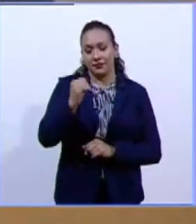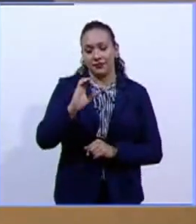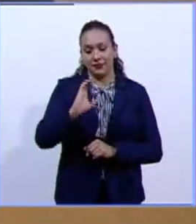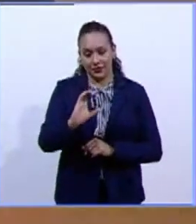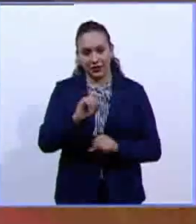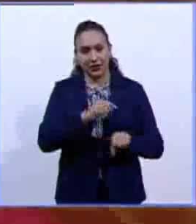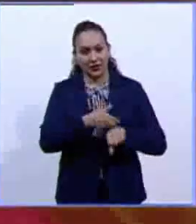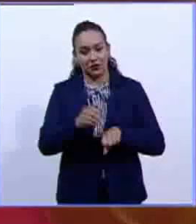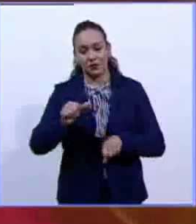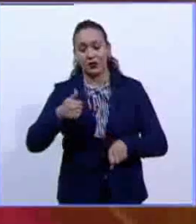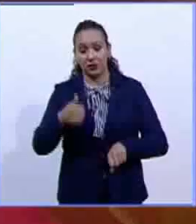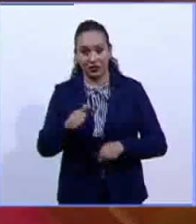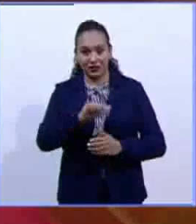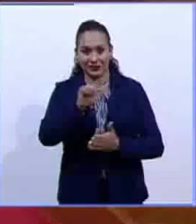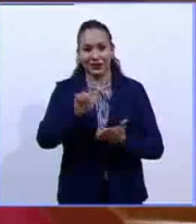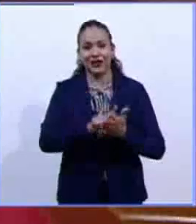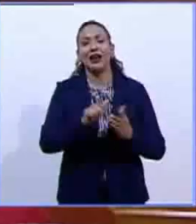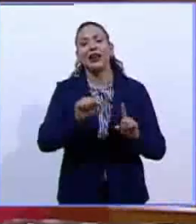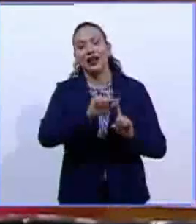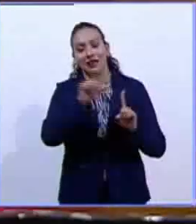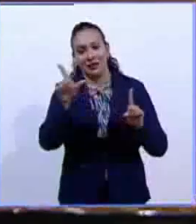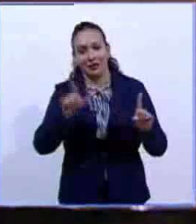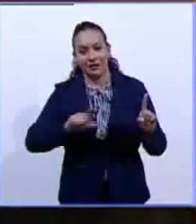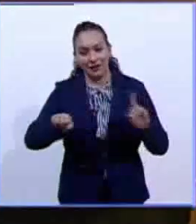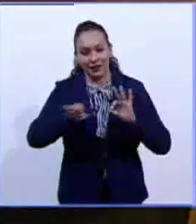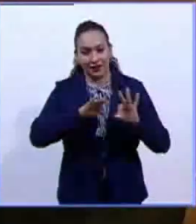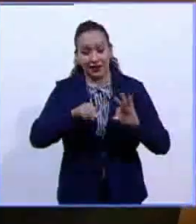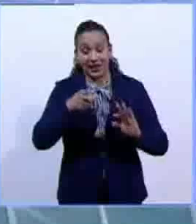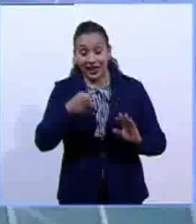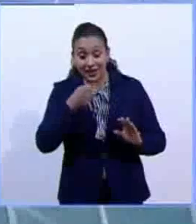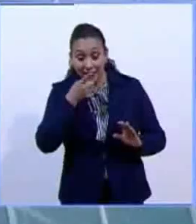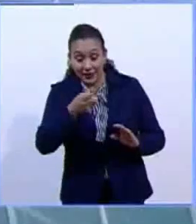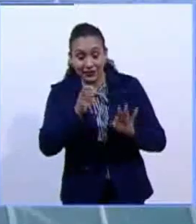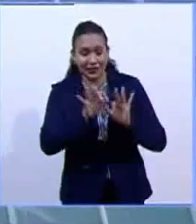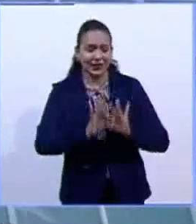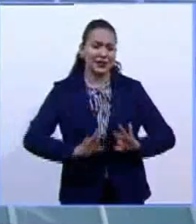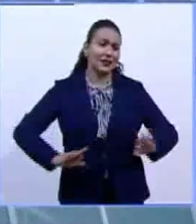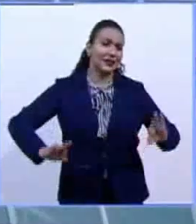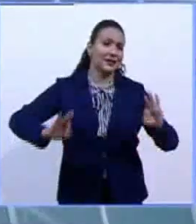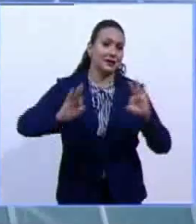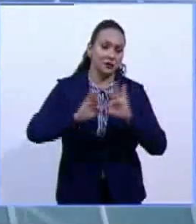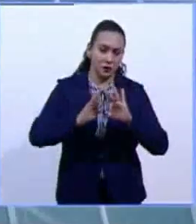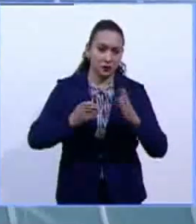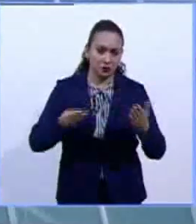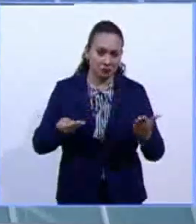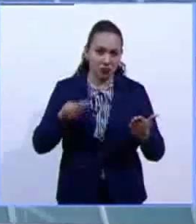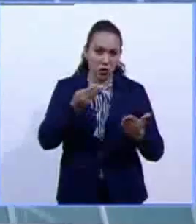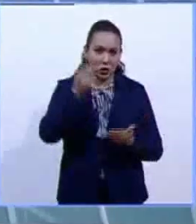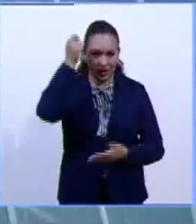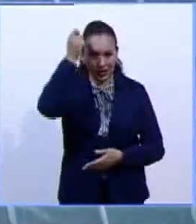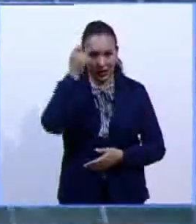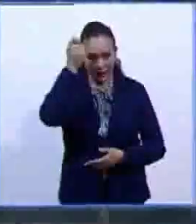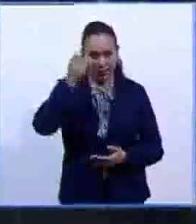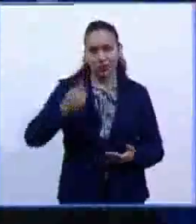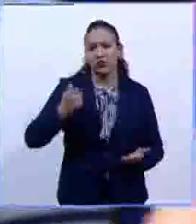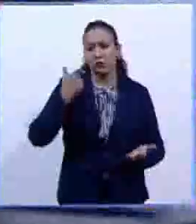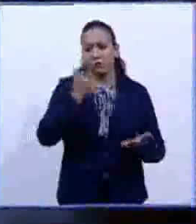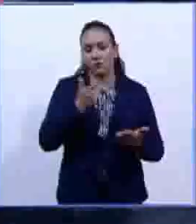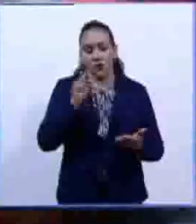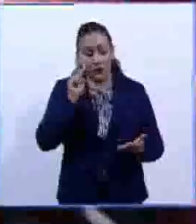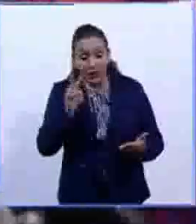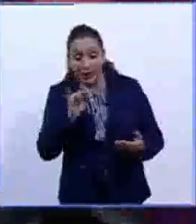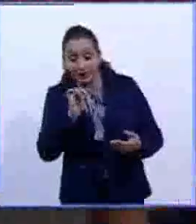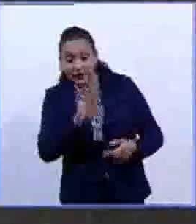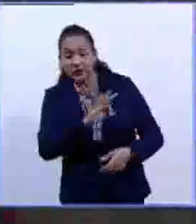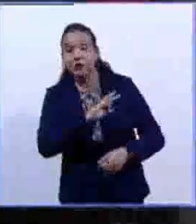sexta, de la Ley Federal de Trabajo, es indispensable presentar la resolución de otorgamiento de pensión para determinar si procede